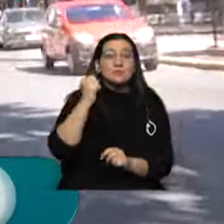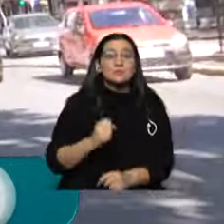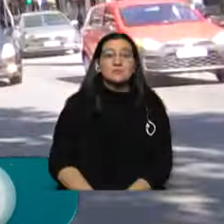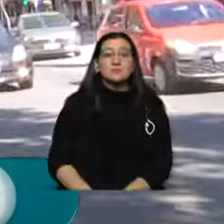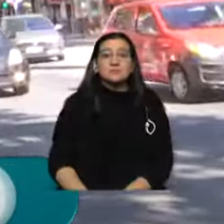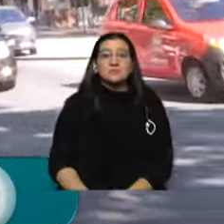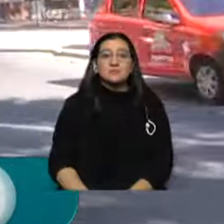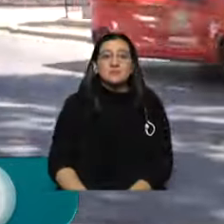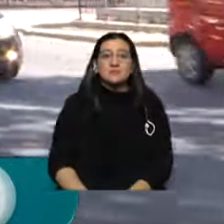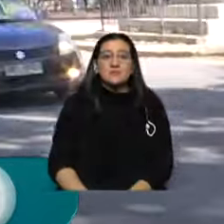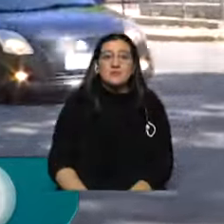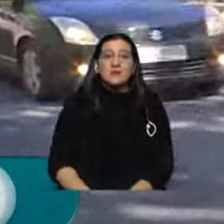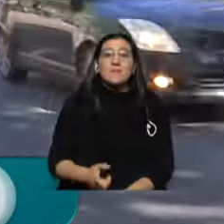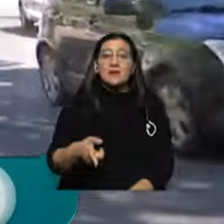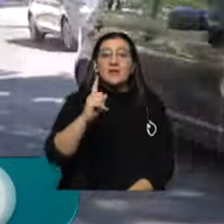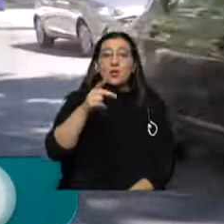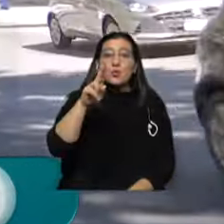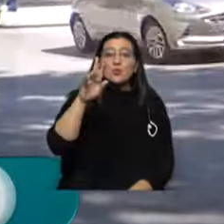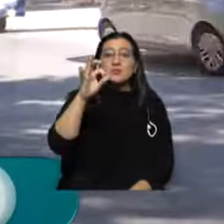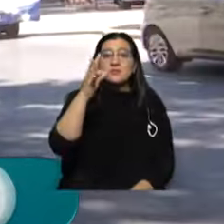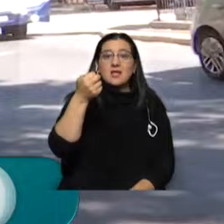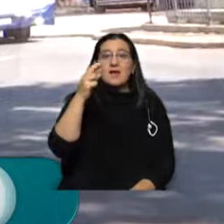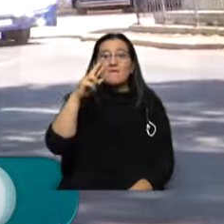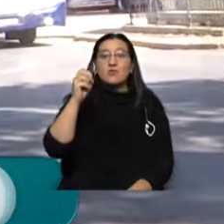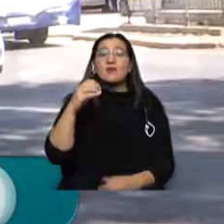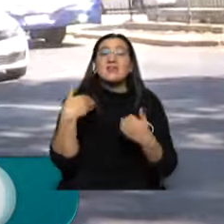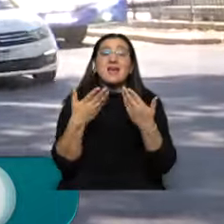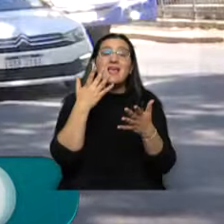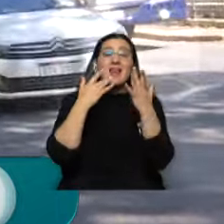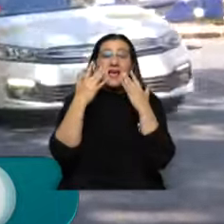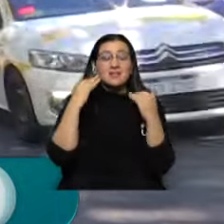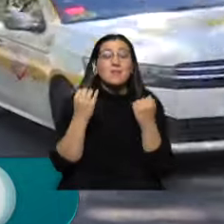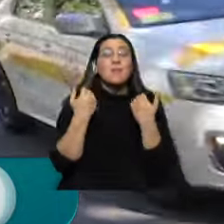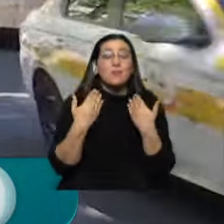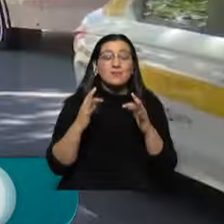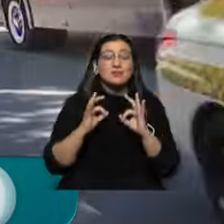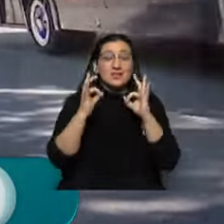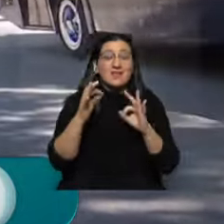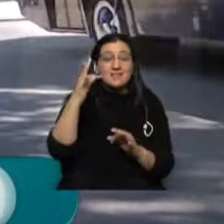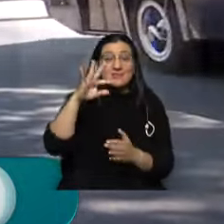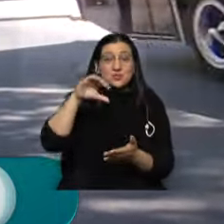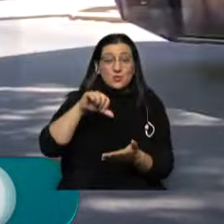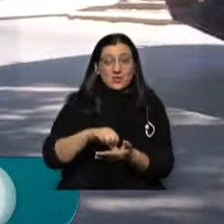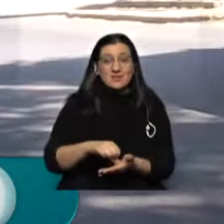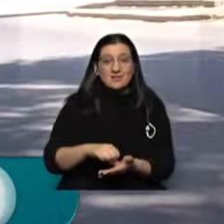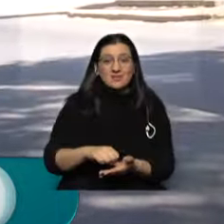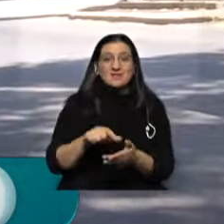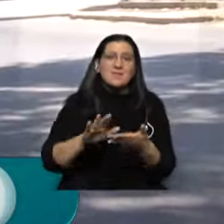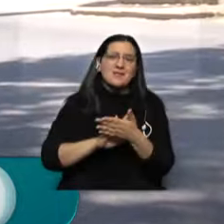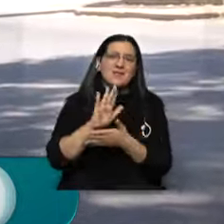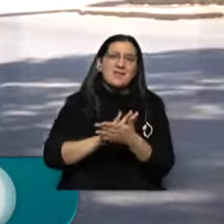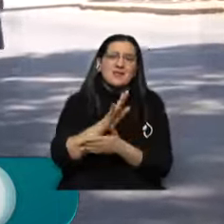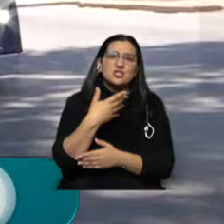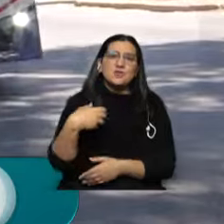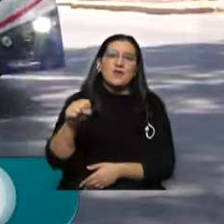con la vecina, para que Gustavo Cordera regale su arte y, por supuesto, podamos llegar a los estudios de TV Ciudad, de Ciudad Viva, en esta mañana,